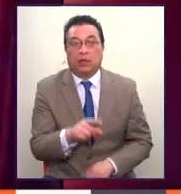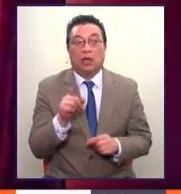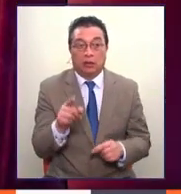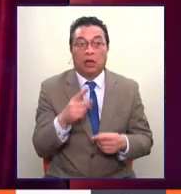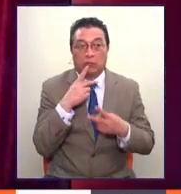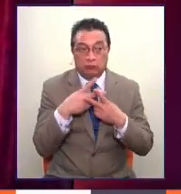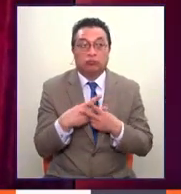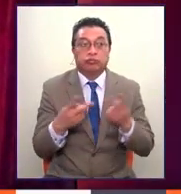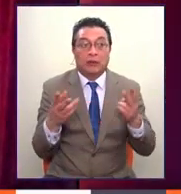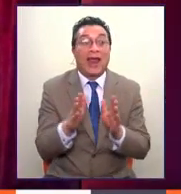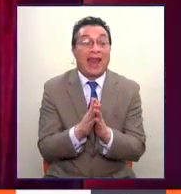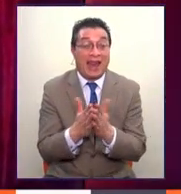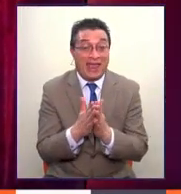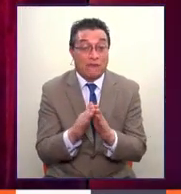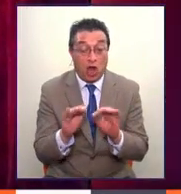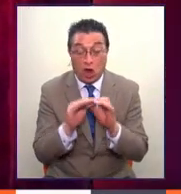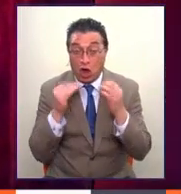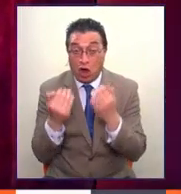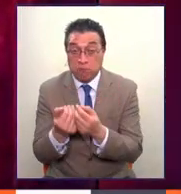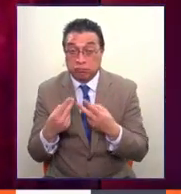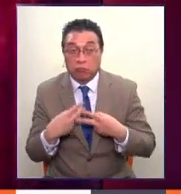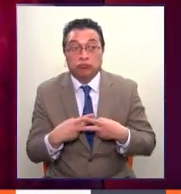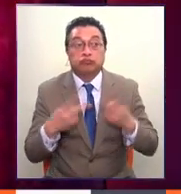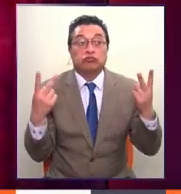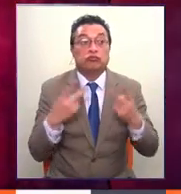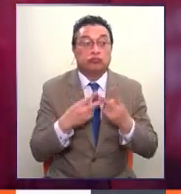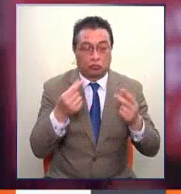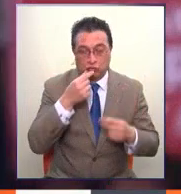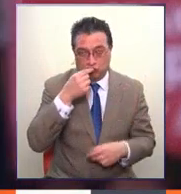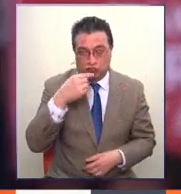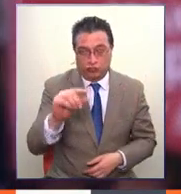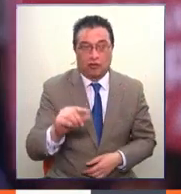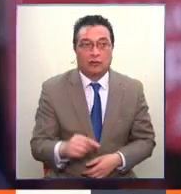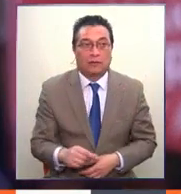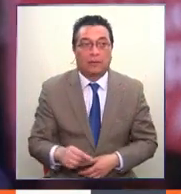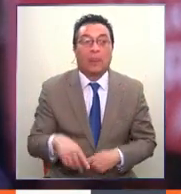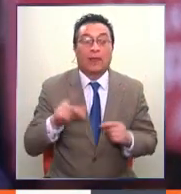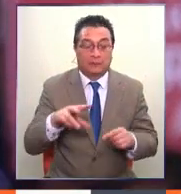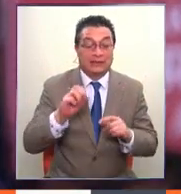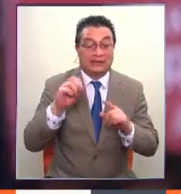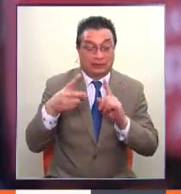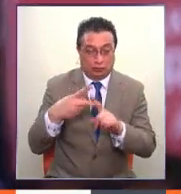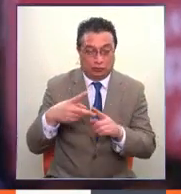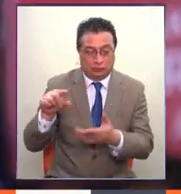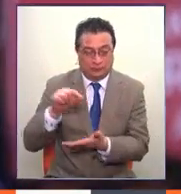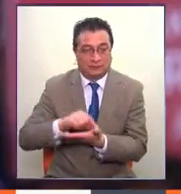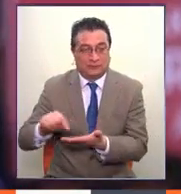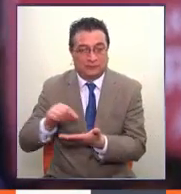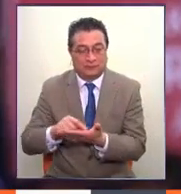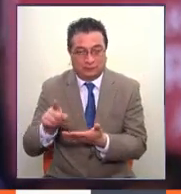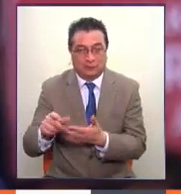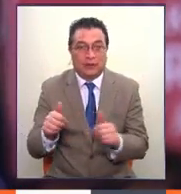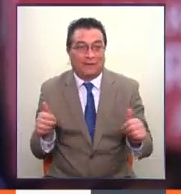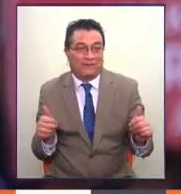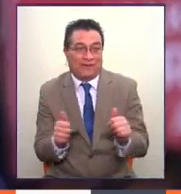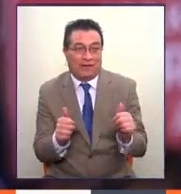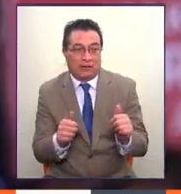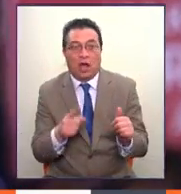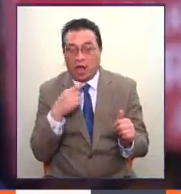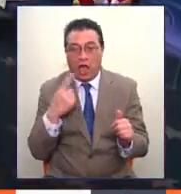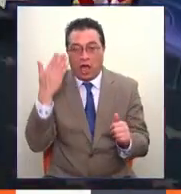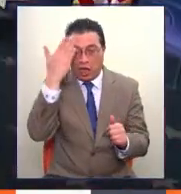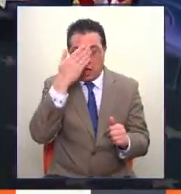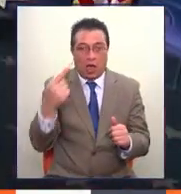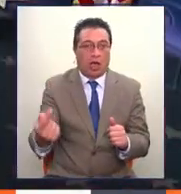porque el libro completo se va a publicar en los próximos días. Sería la segunda obra escrita por un cercano que complica a Donald